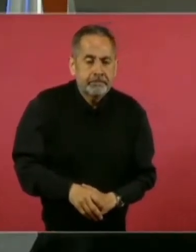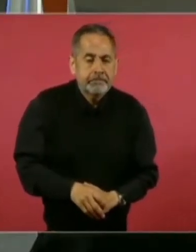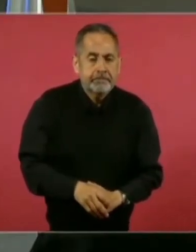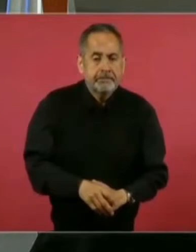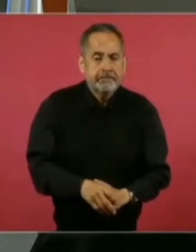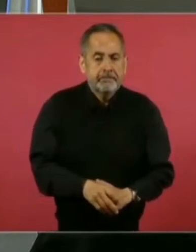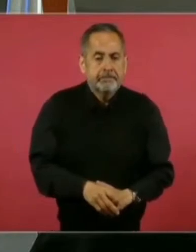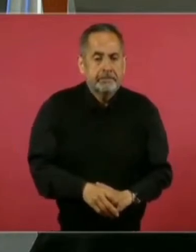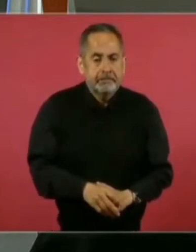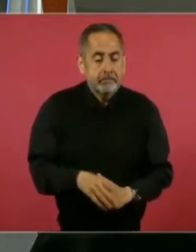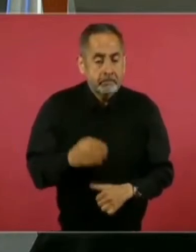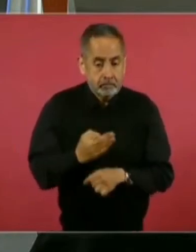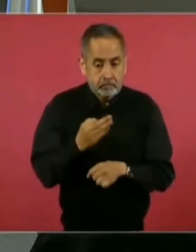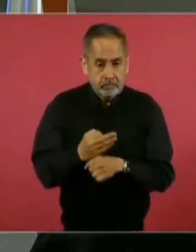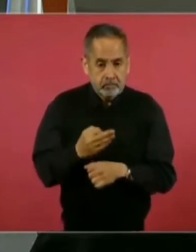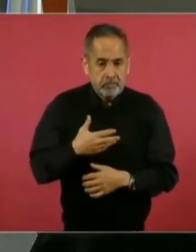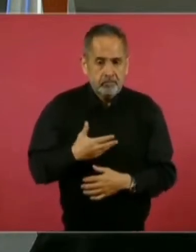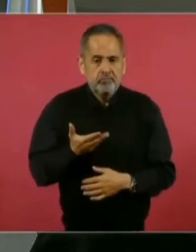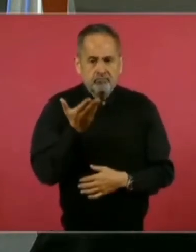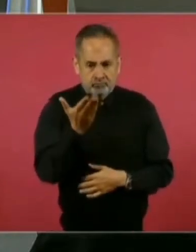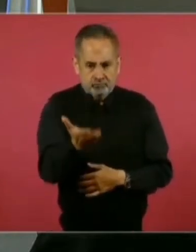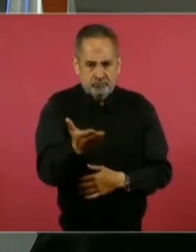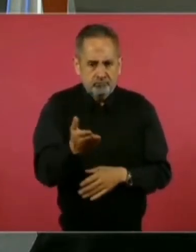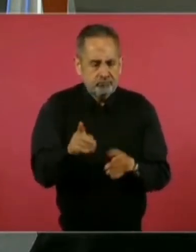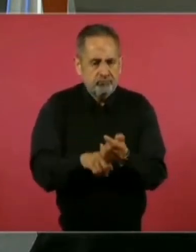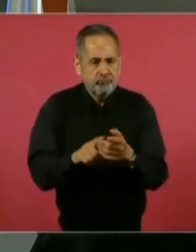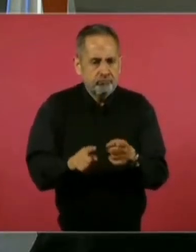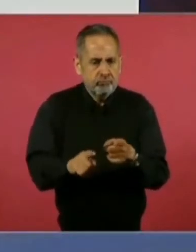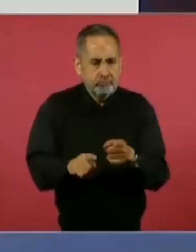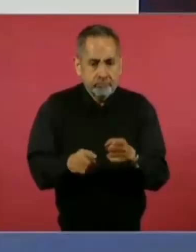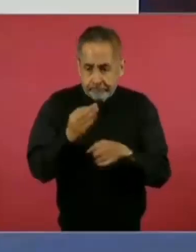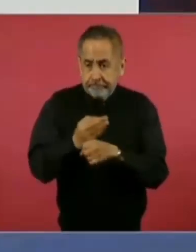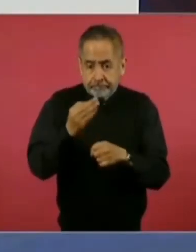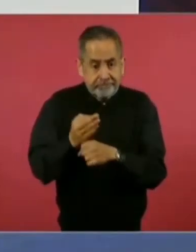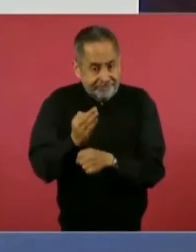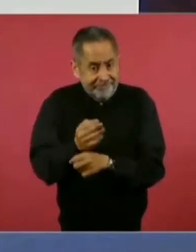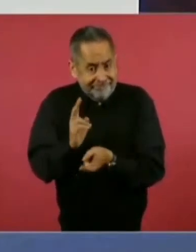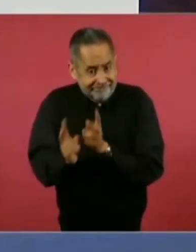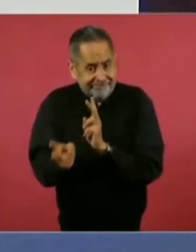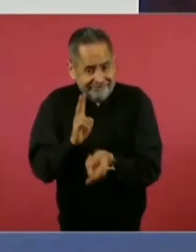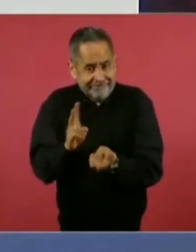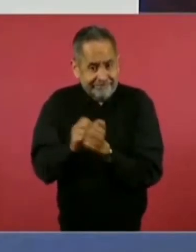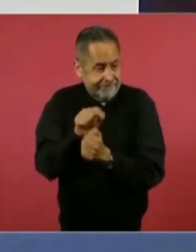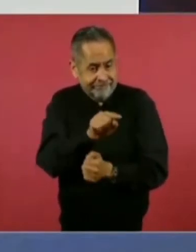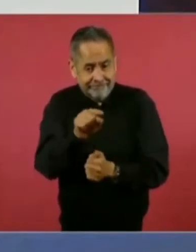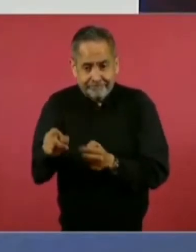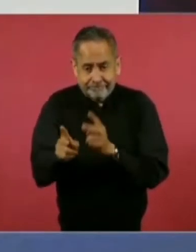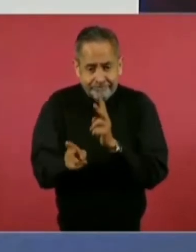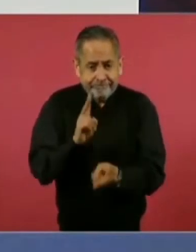Y existe el ofrecimiento de ellos, estamos en ese proceso